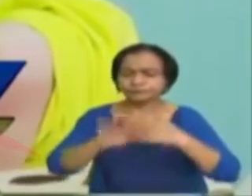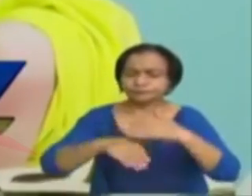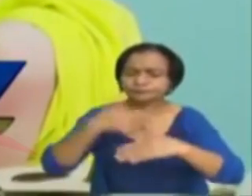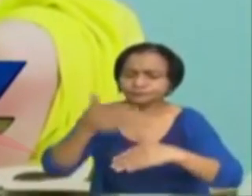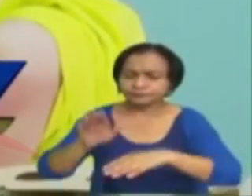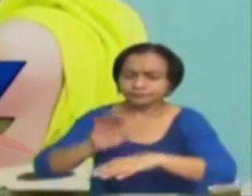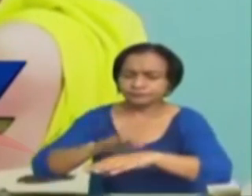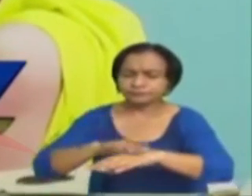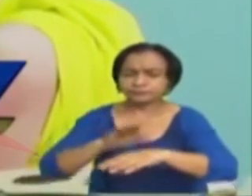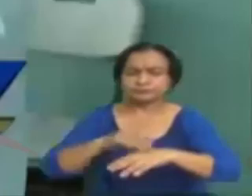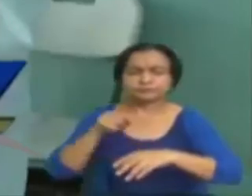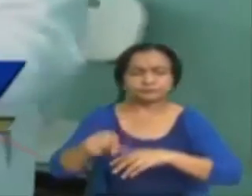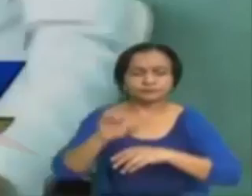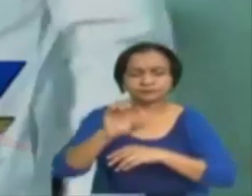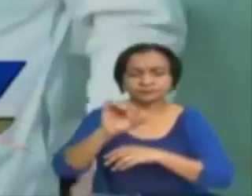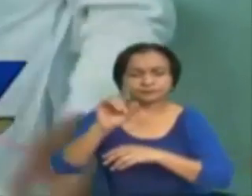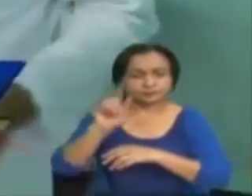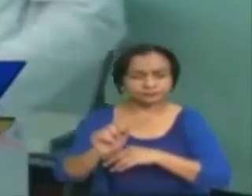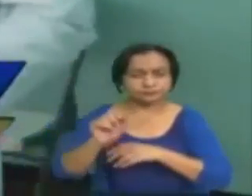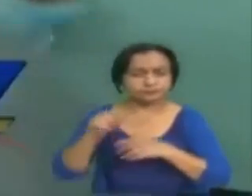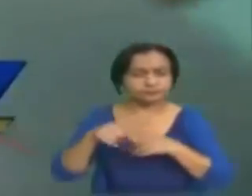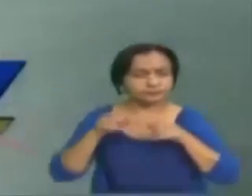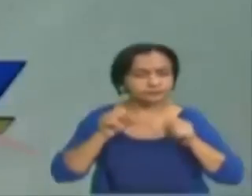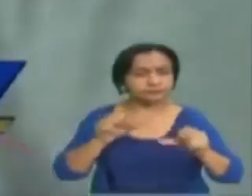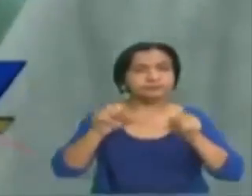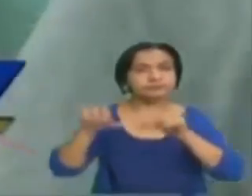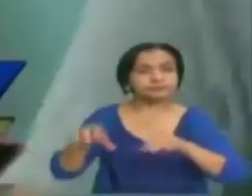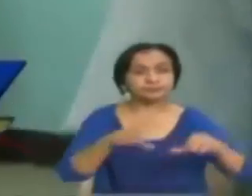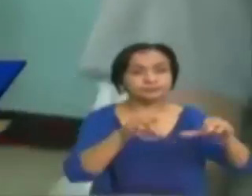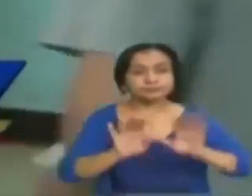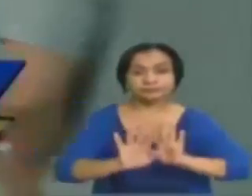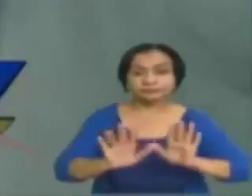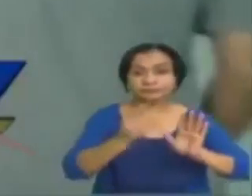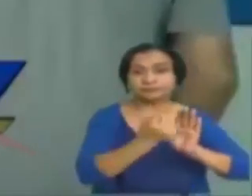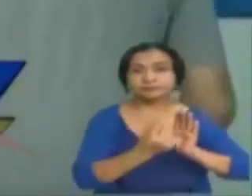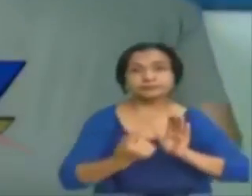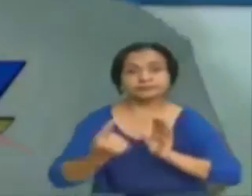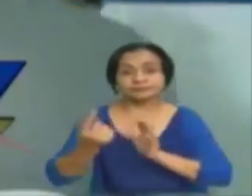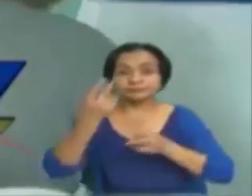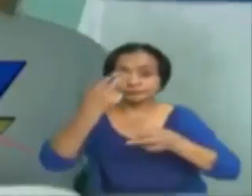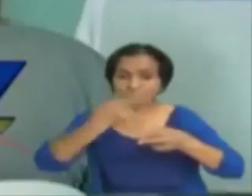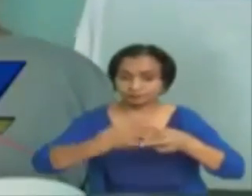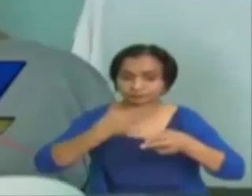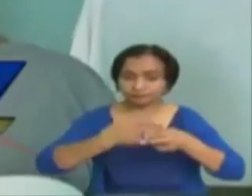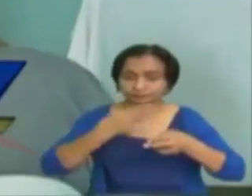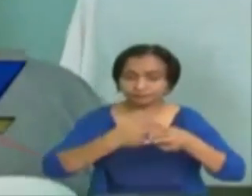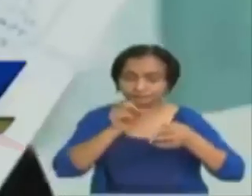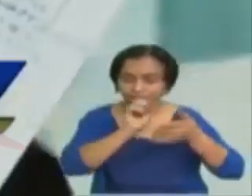las autoridades den a conocer el calendario de vacunación para el próximo lunes. Para Noticias 12, Gabriela Solórzano.